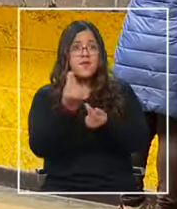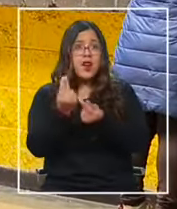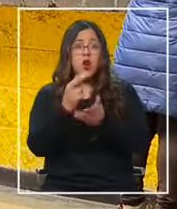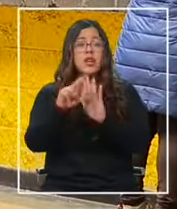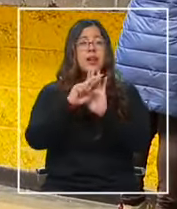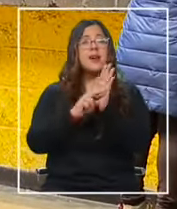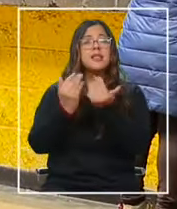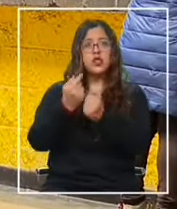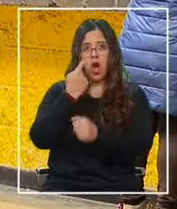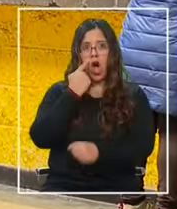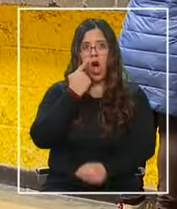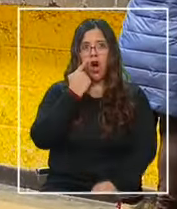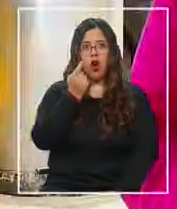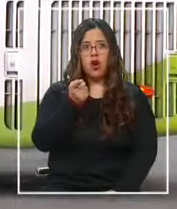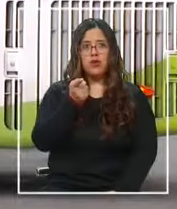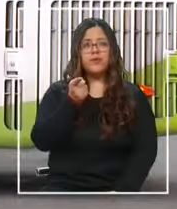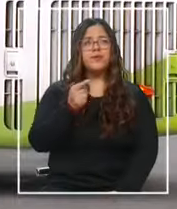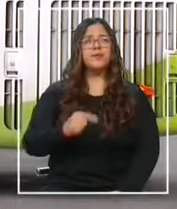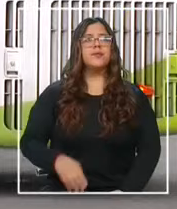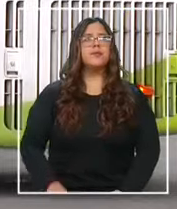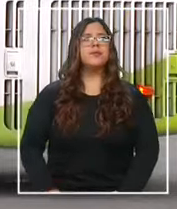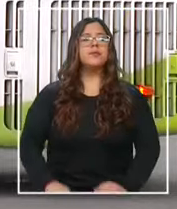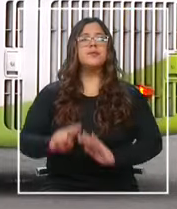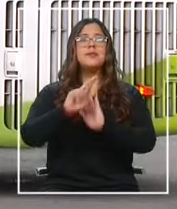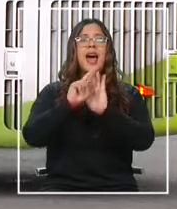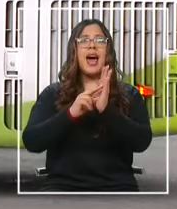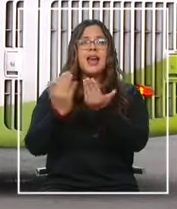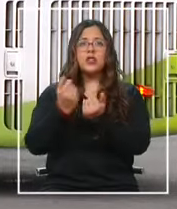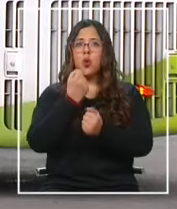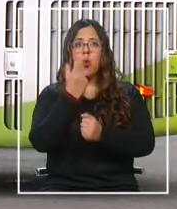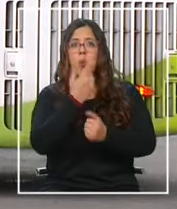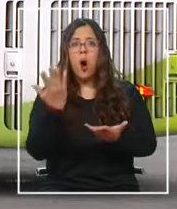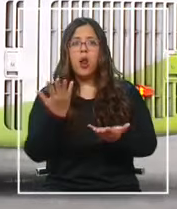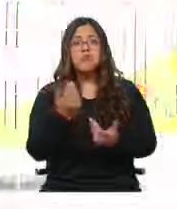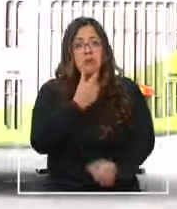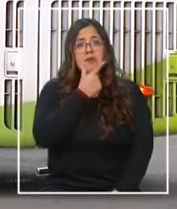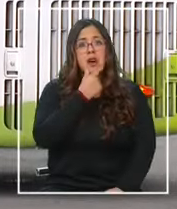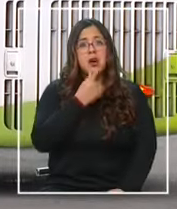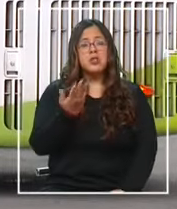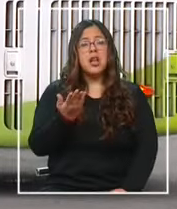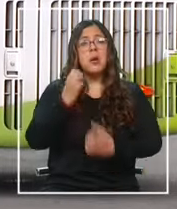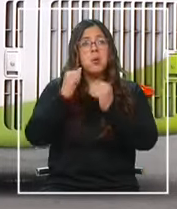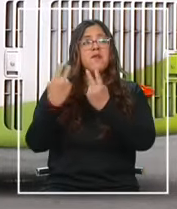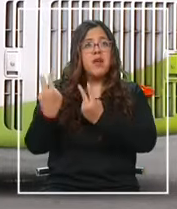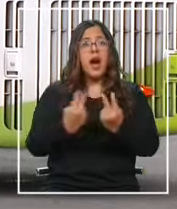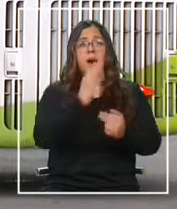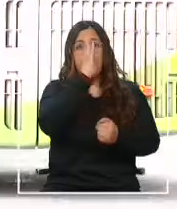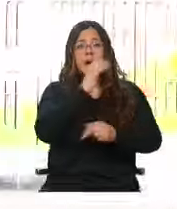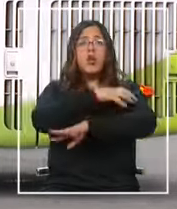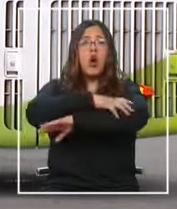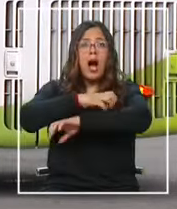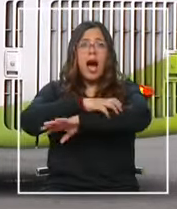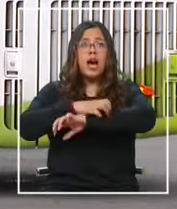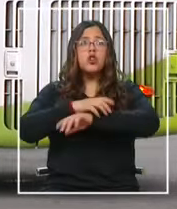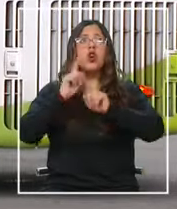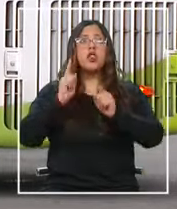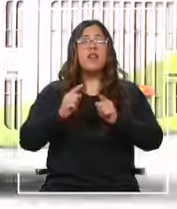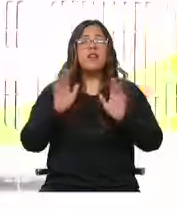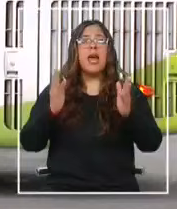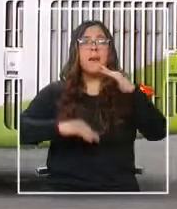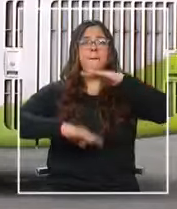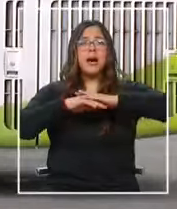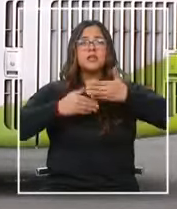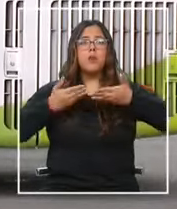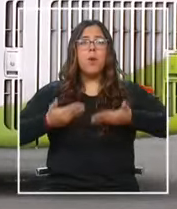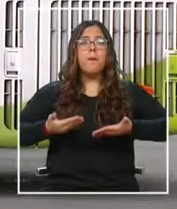y requisitos? Presta atención. Los requisitos son bastante simples, pueden viajar perros y gatos, tienen que pesar 10